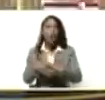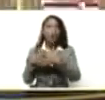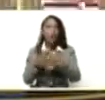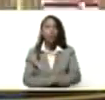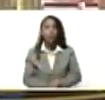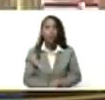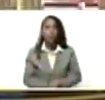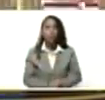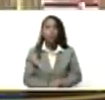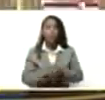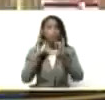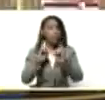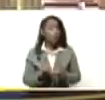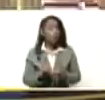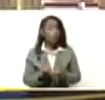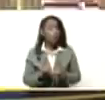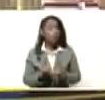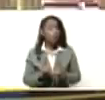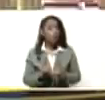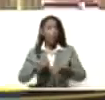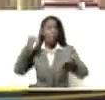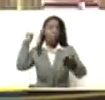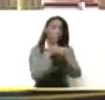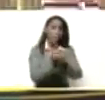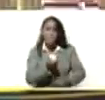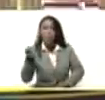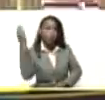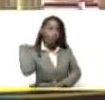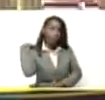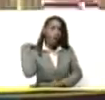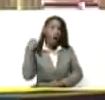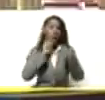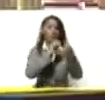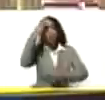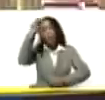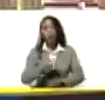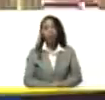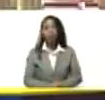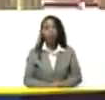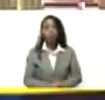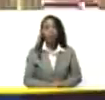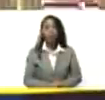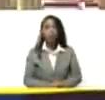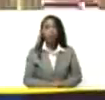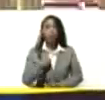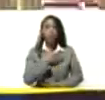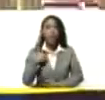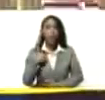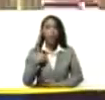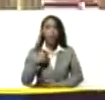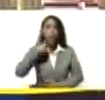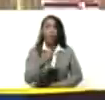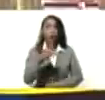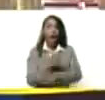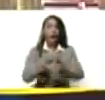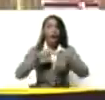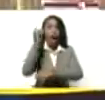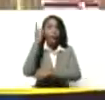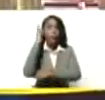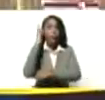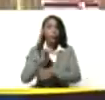está preparado para recibir una vacuna son los niños y las niñas así que vayan con